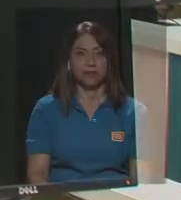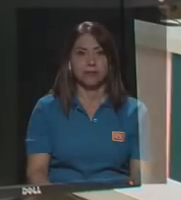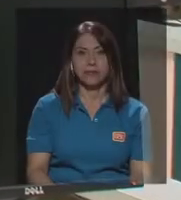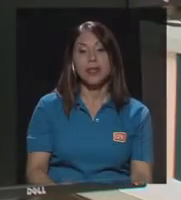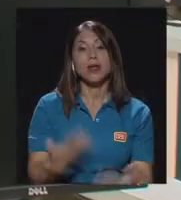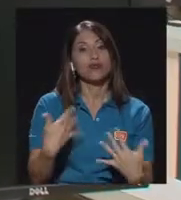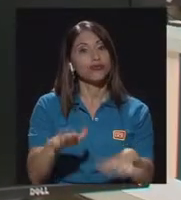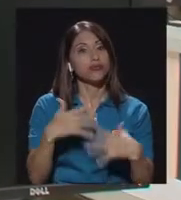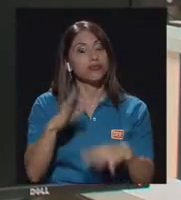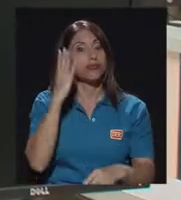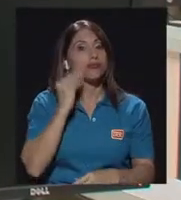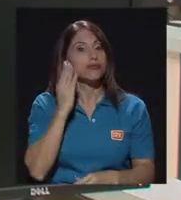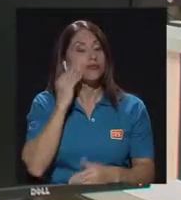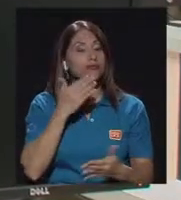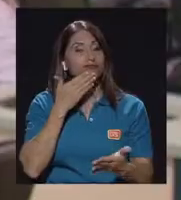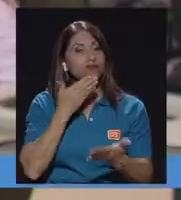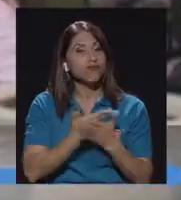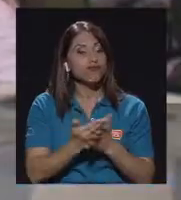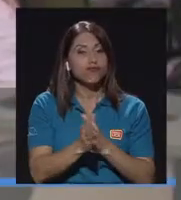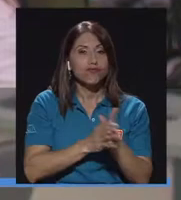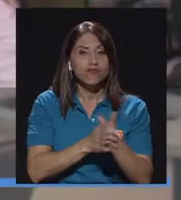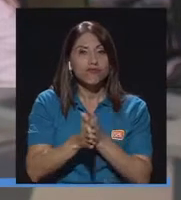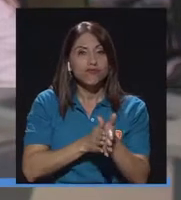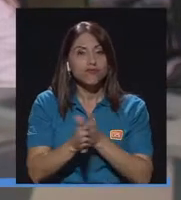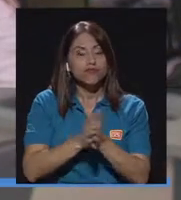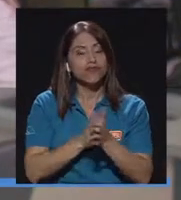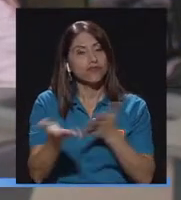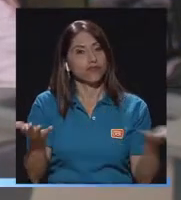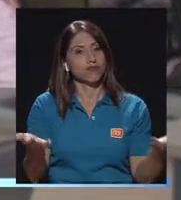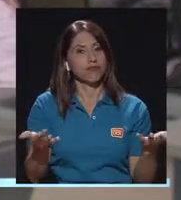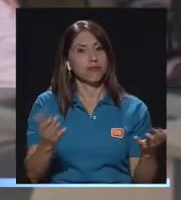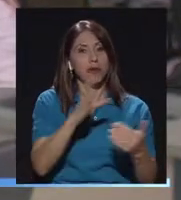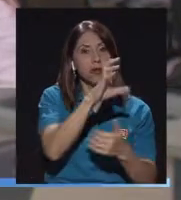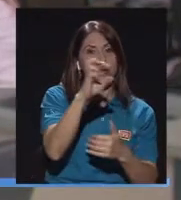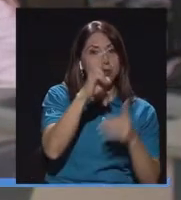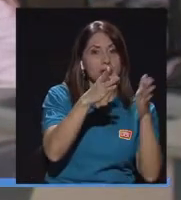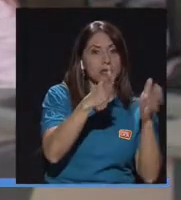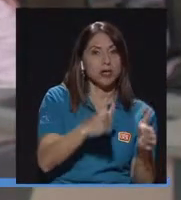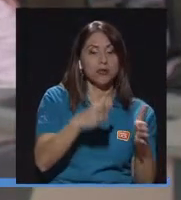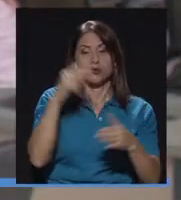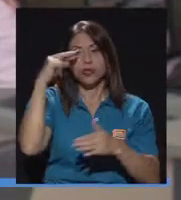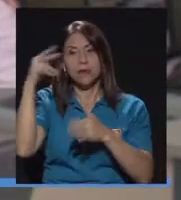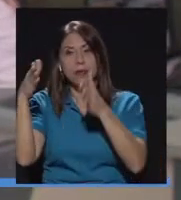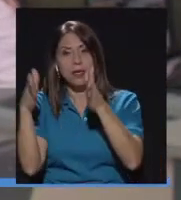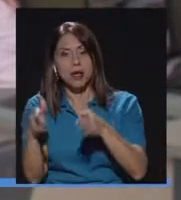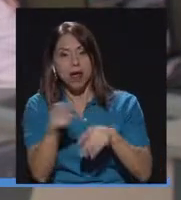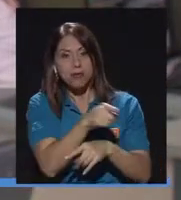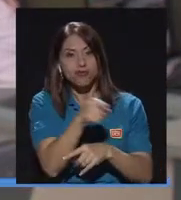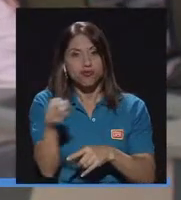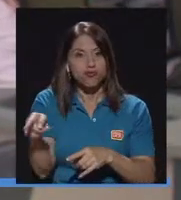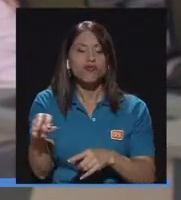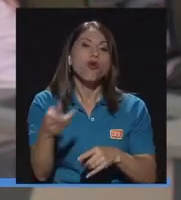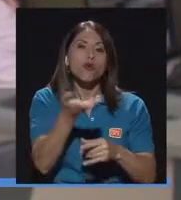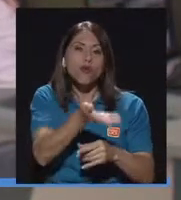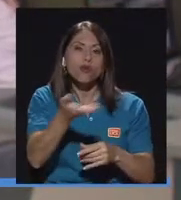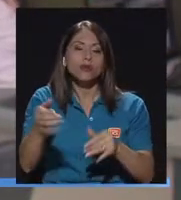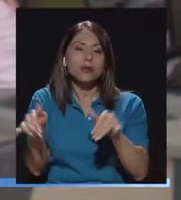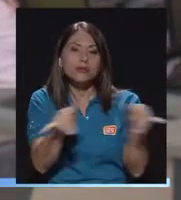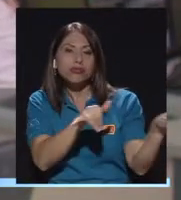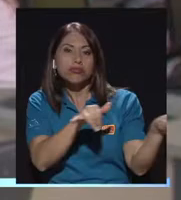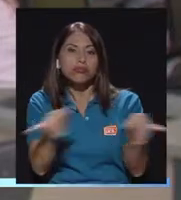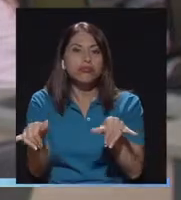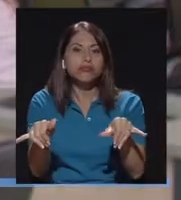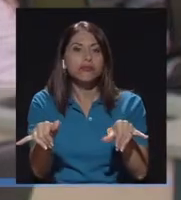Ha sido una experiencia muy enriquecedora. Considero que entre ticos y mexicanos tenemos cosas en común. No